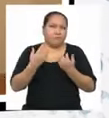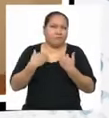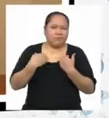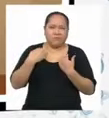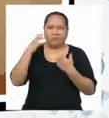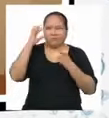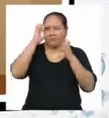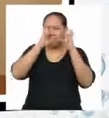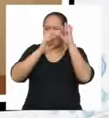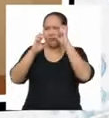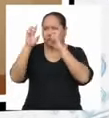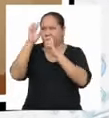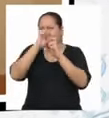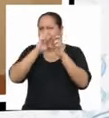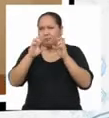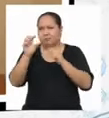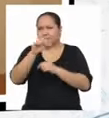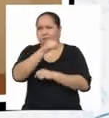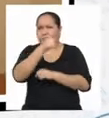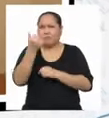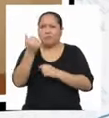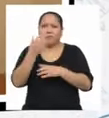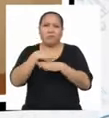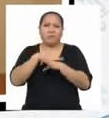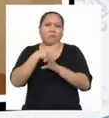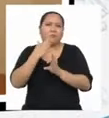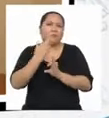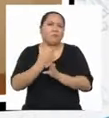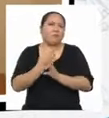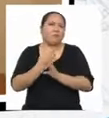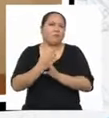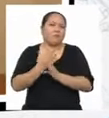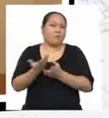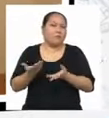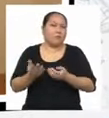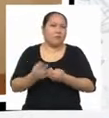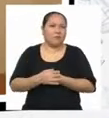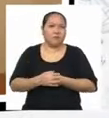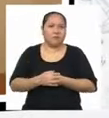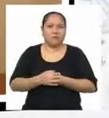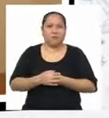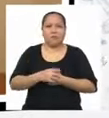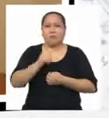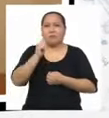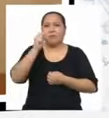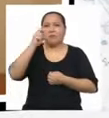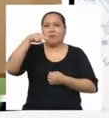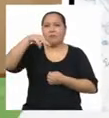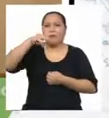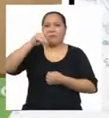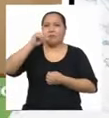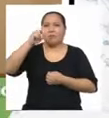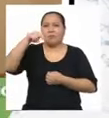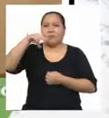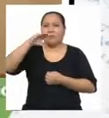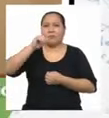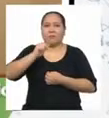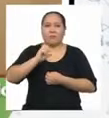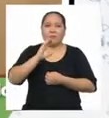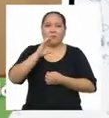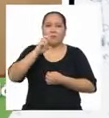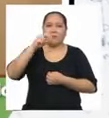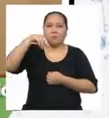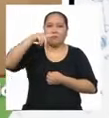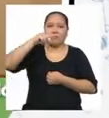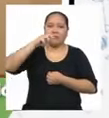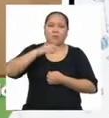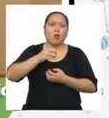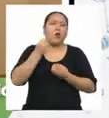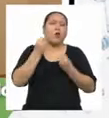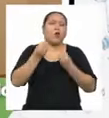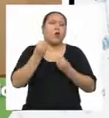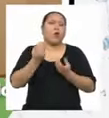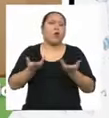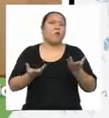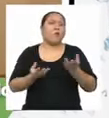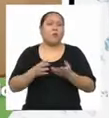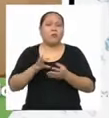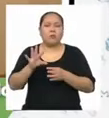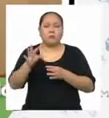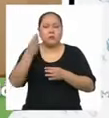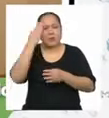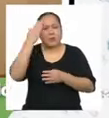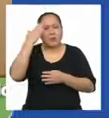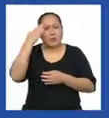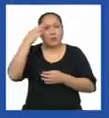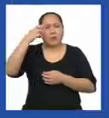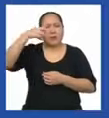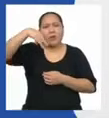dudas Con respecto a otras medidas De tendencia central ¿Me podrían dar un ejemplo De cómo se saca La media O promedio Y